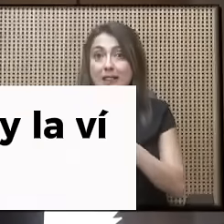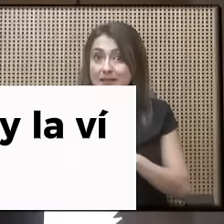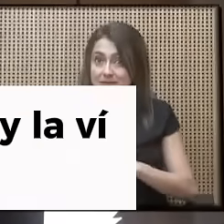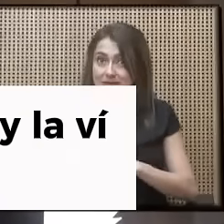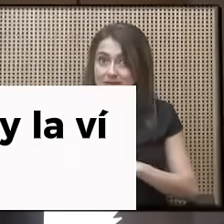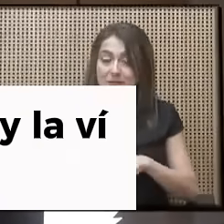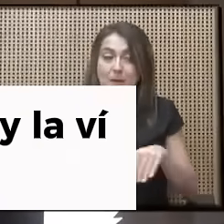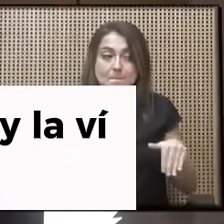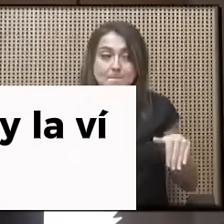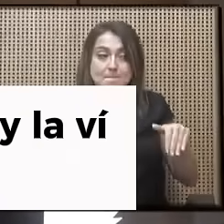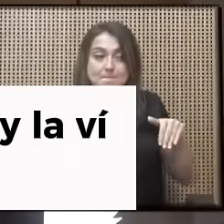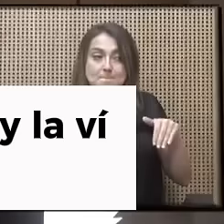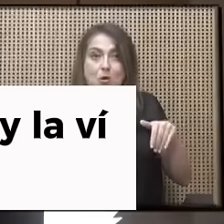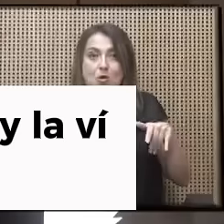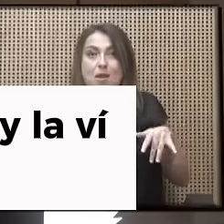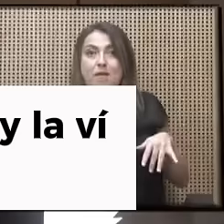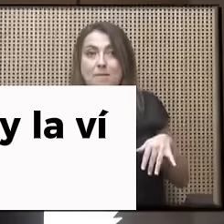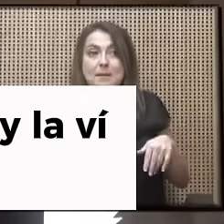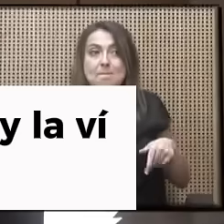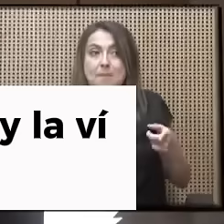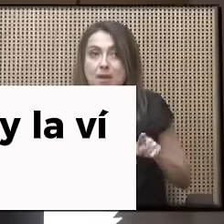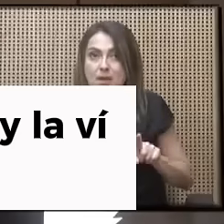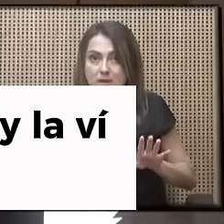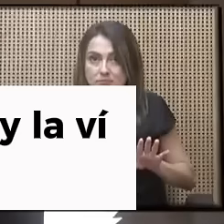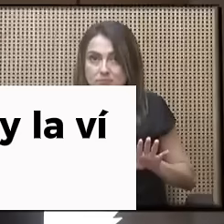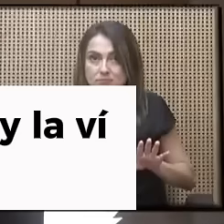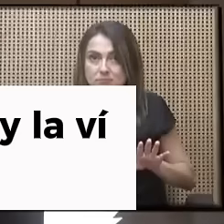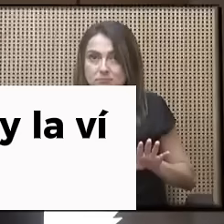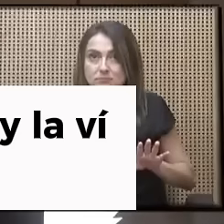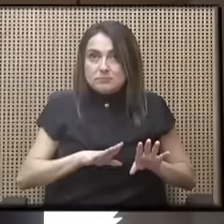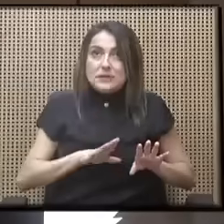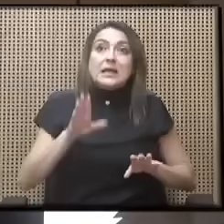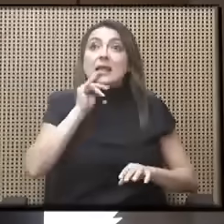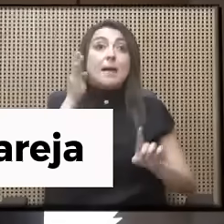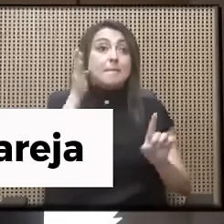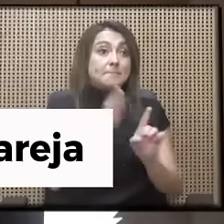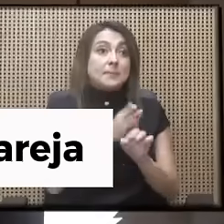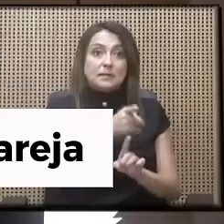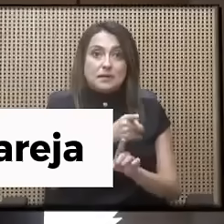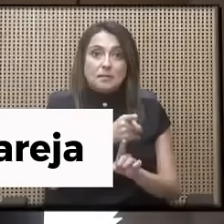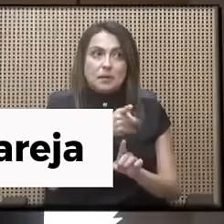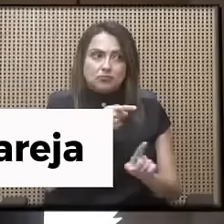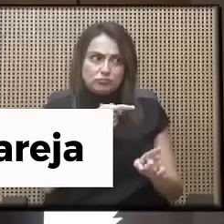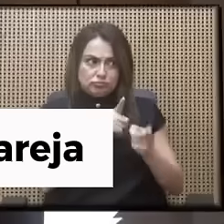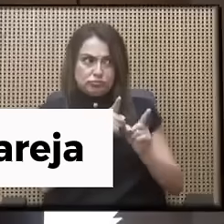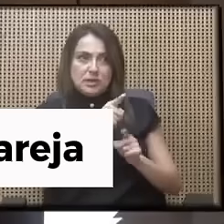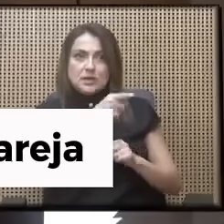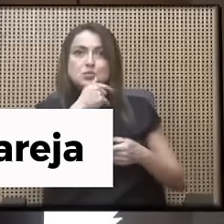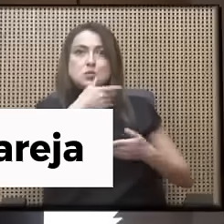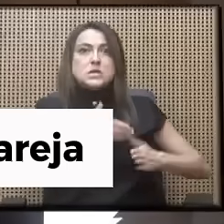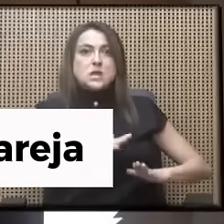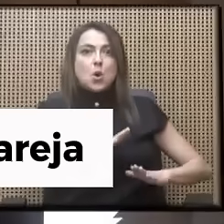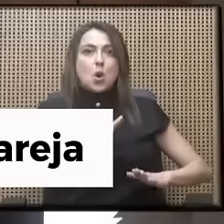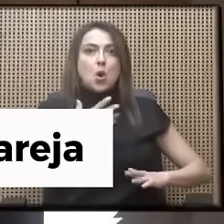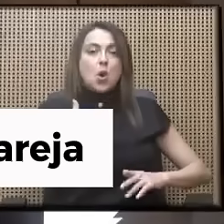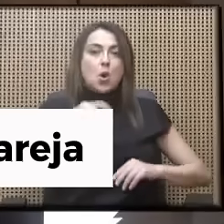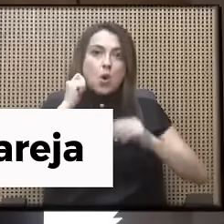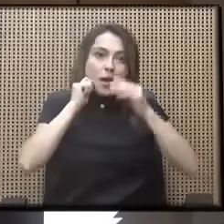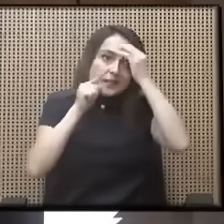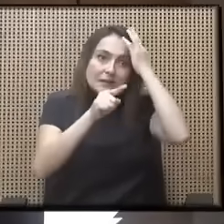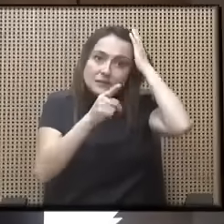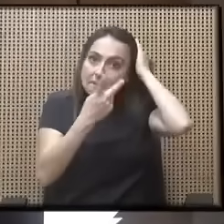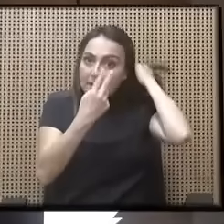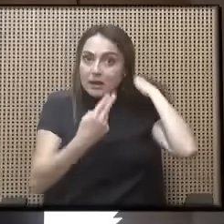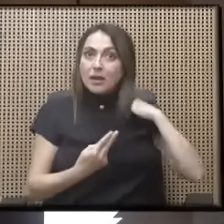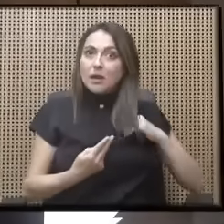me abstengo de declarar contra mi pareja, y la víctima, el ofendido, es un hijo o una hija de esa